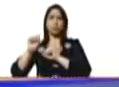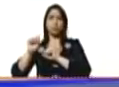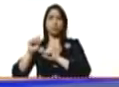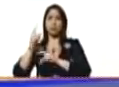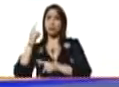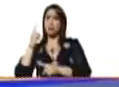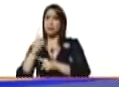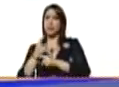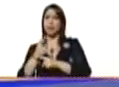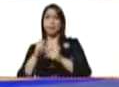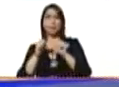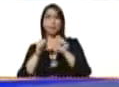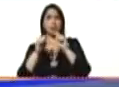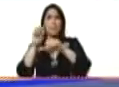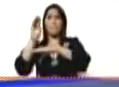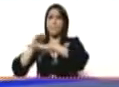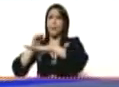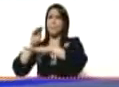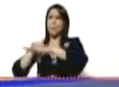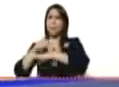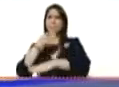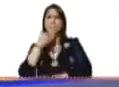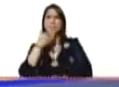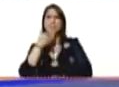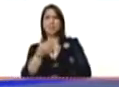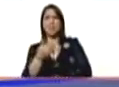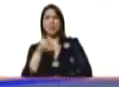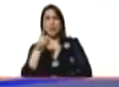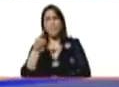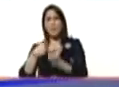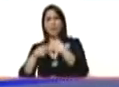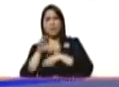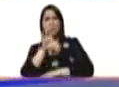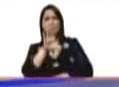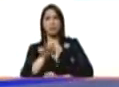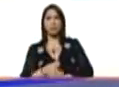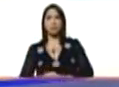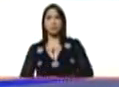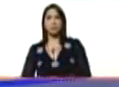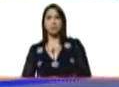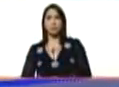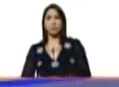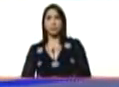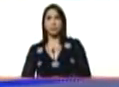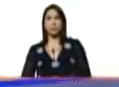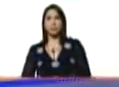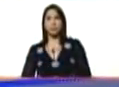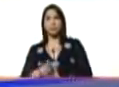seguir exigiendo de estos vendepatrias del